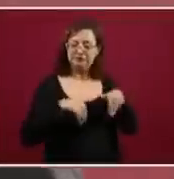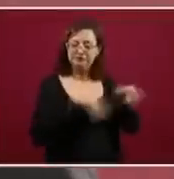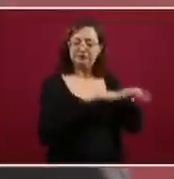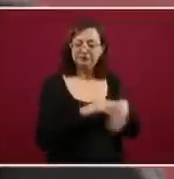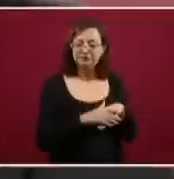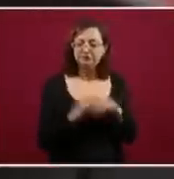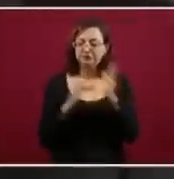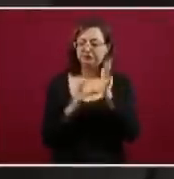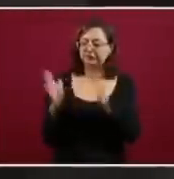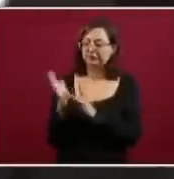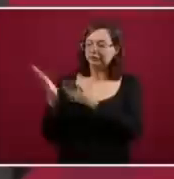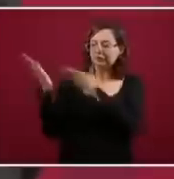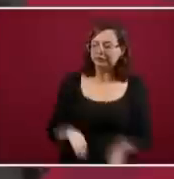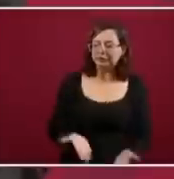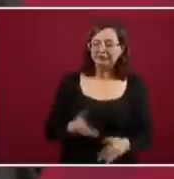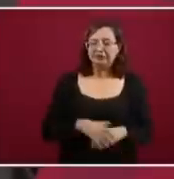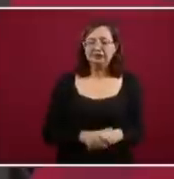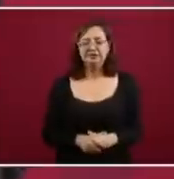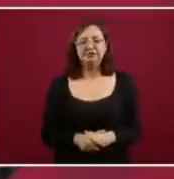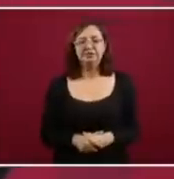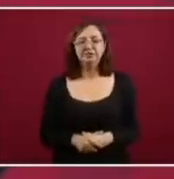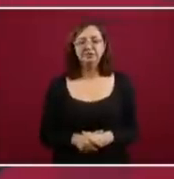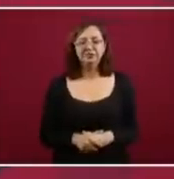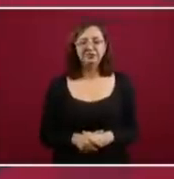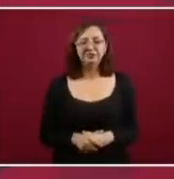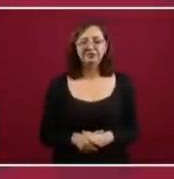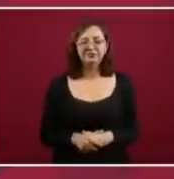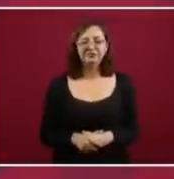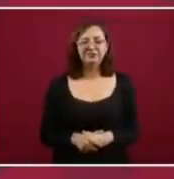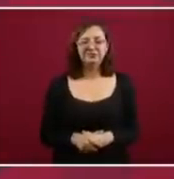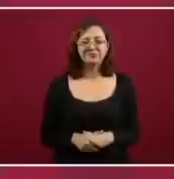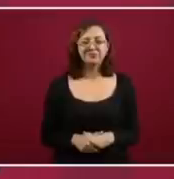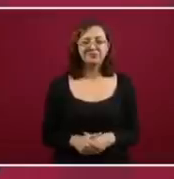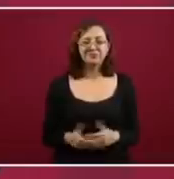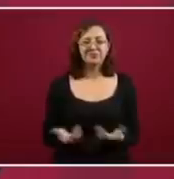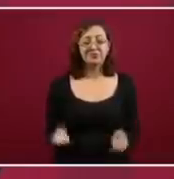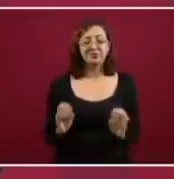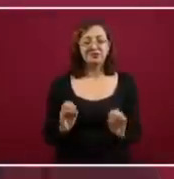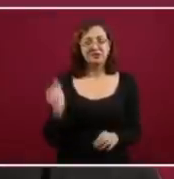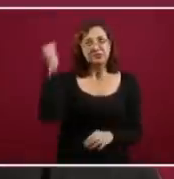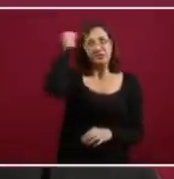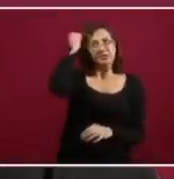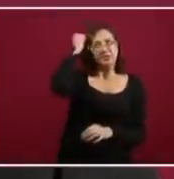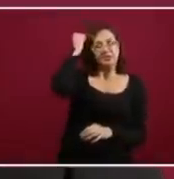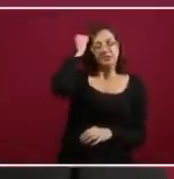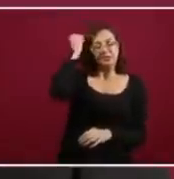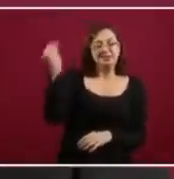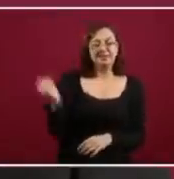jesús este o tocó madera